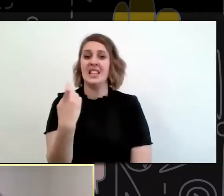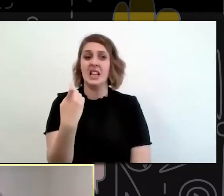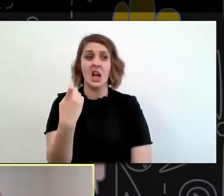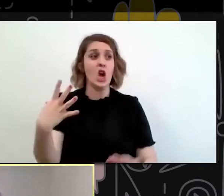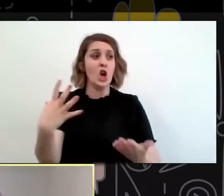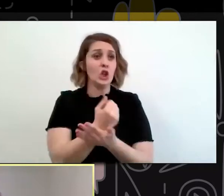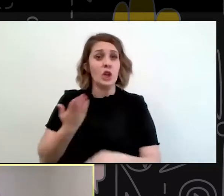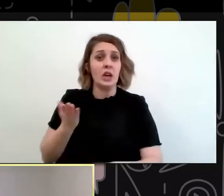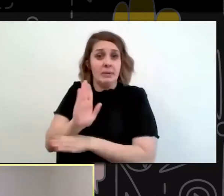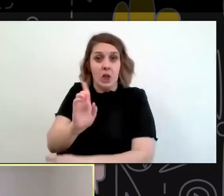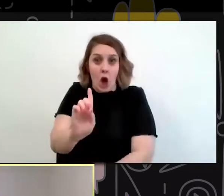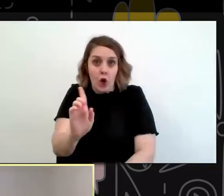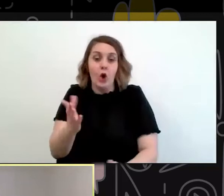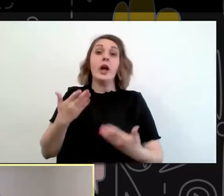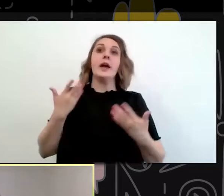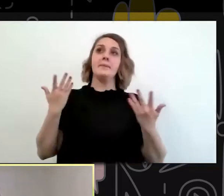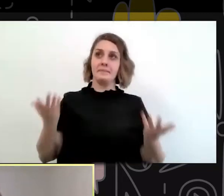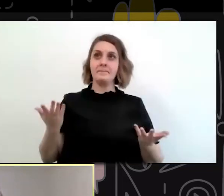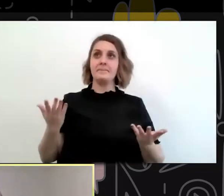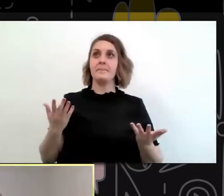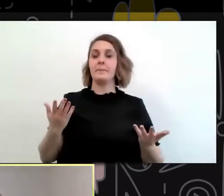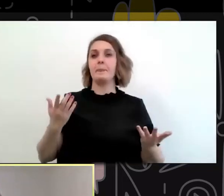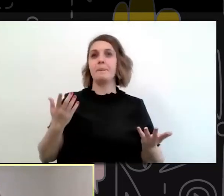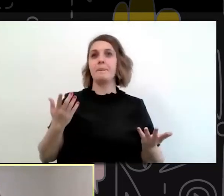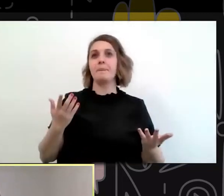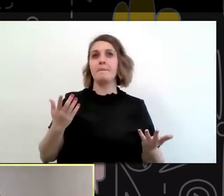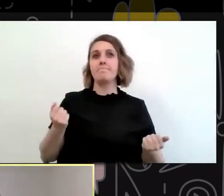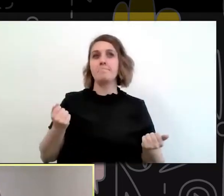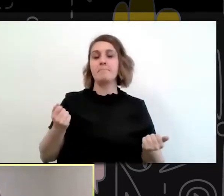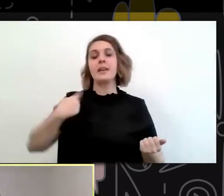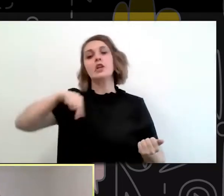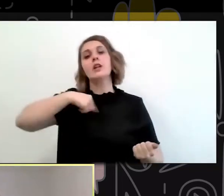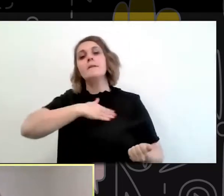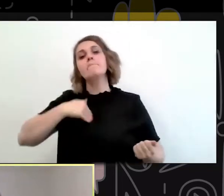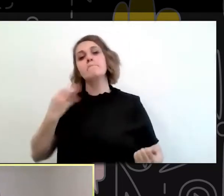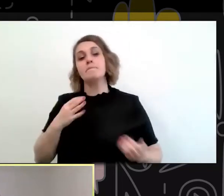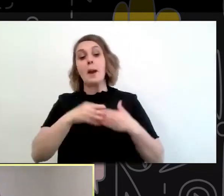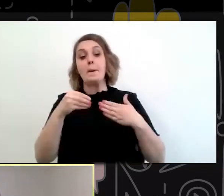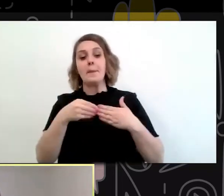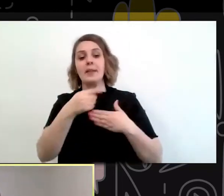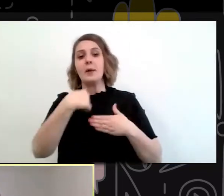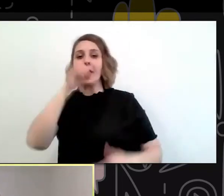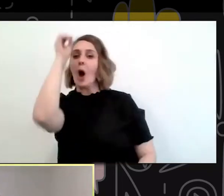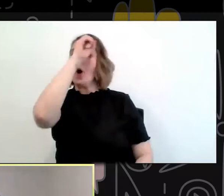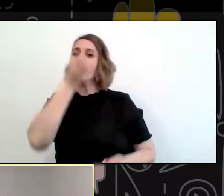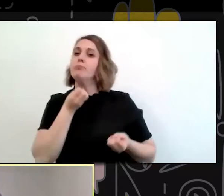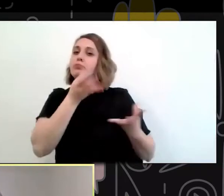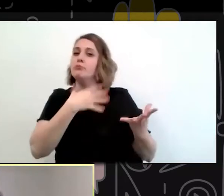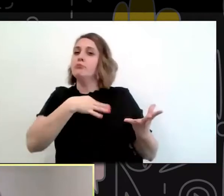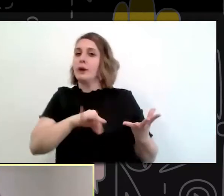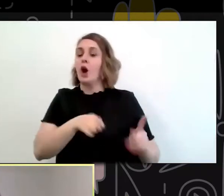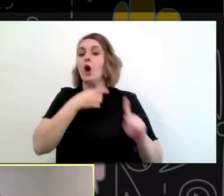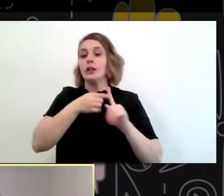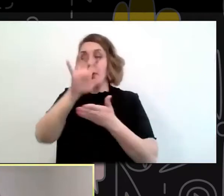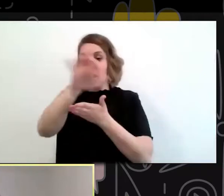los pacientes. Entonces, queremos que los pacientes puedan opinar de esto para que el informe